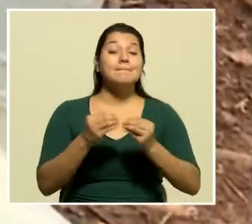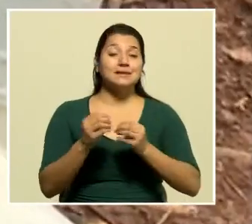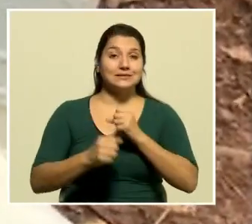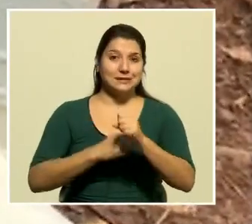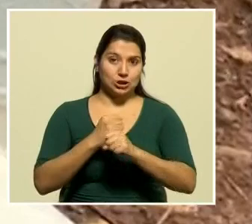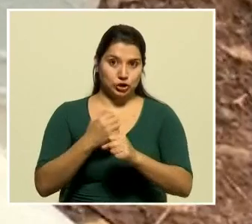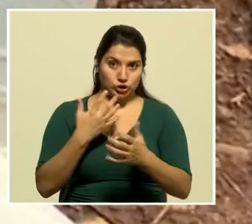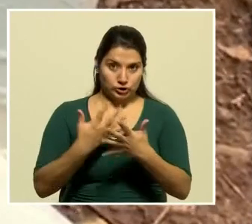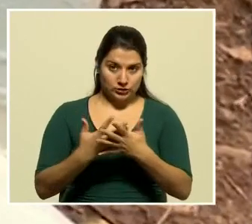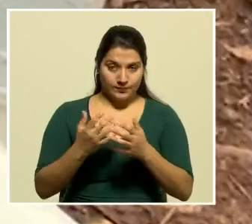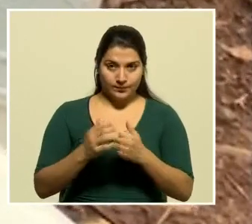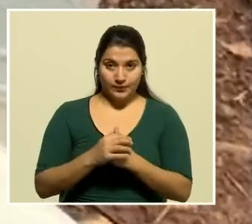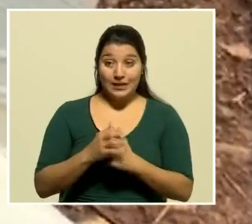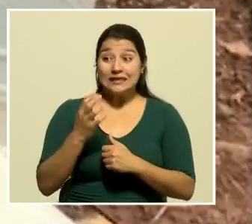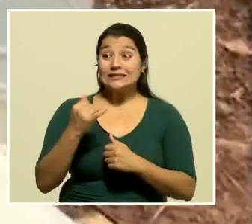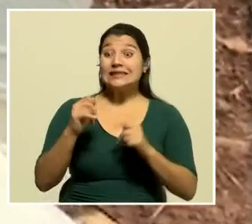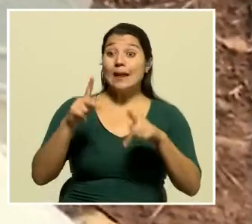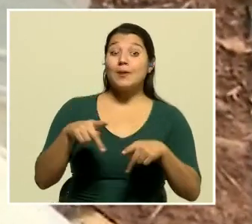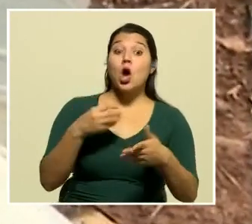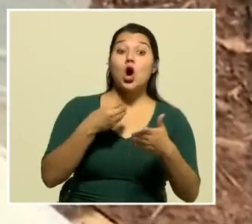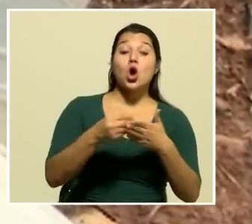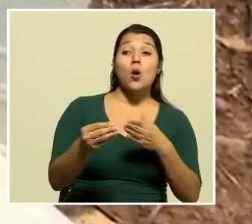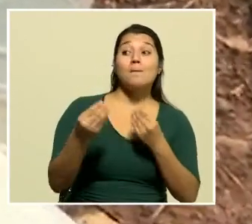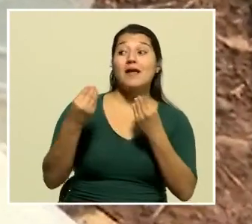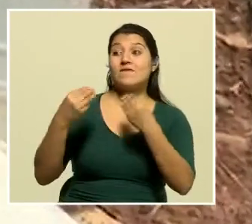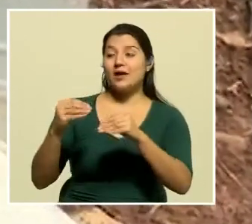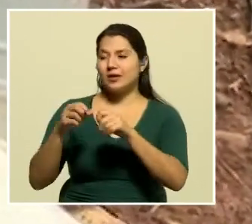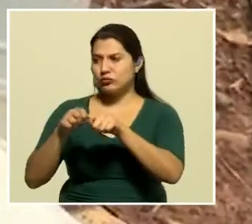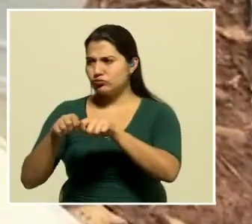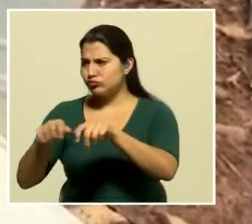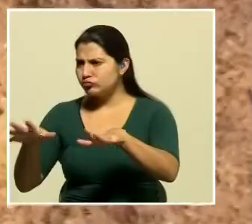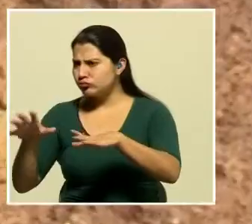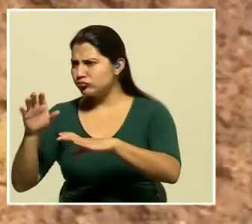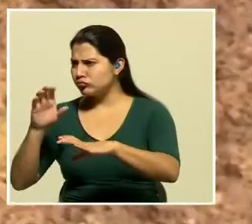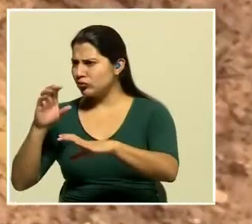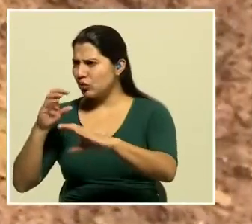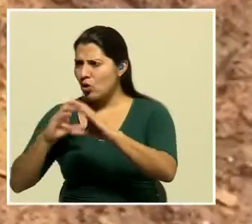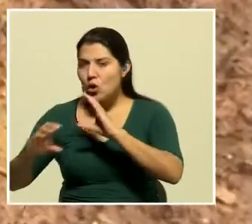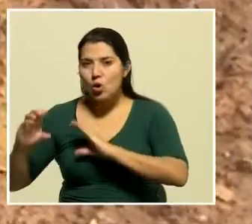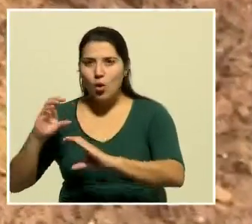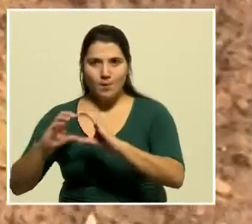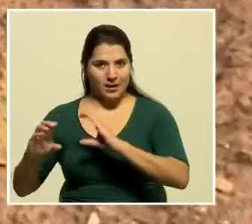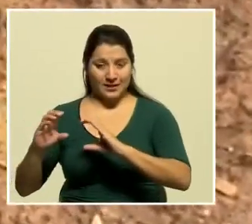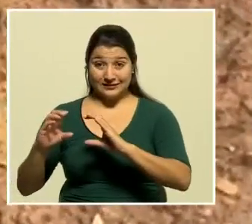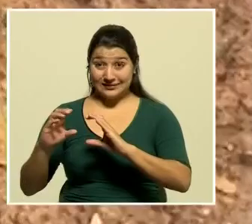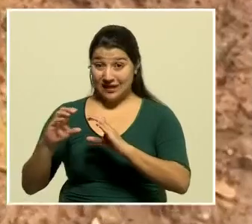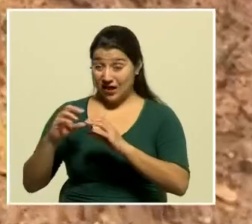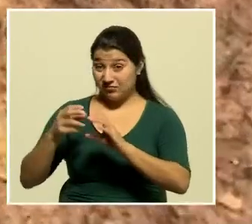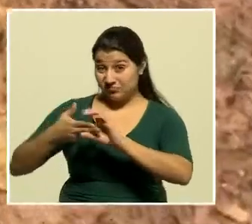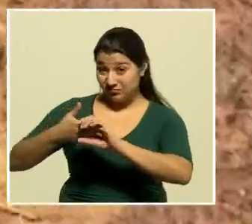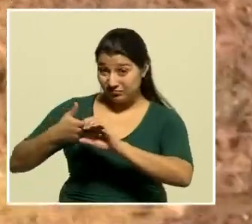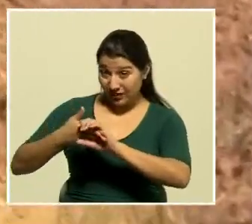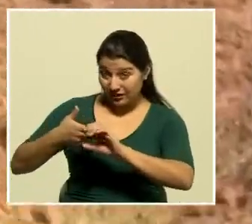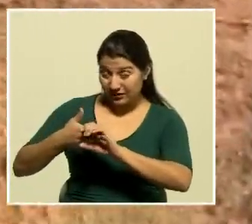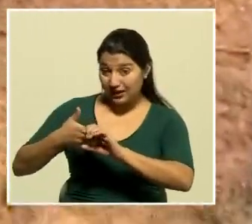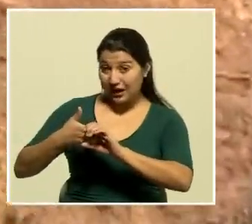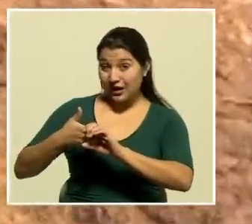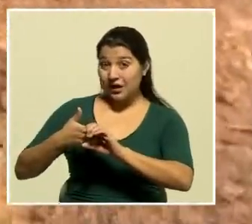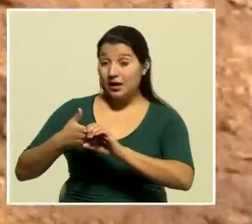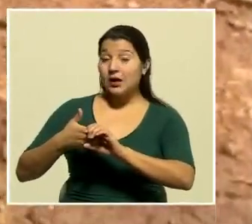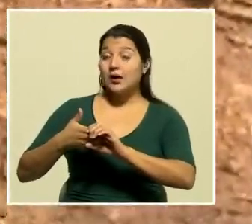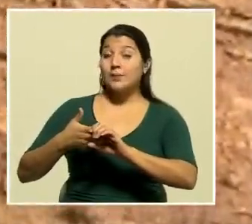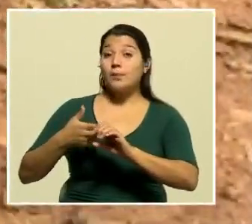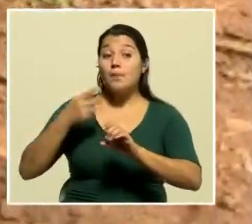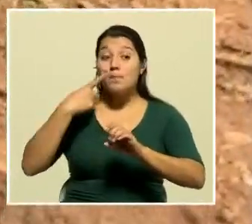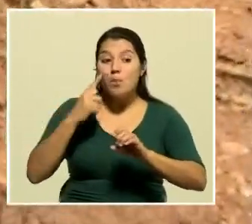Mientras que la persona que compre, venda, distribuya, comercialice mediante cualquier título con fines de venta combustibles, derivados de